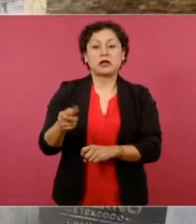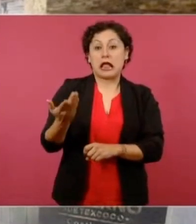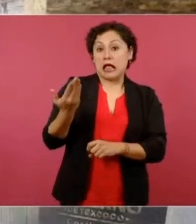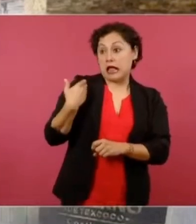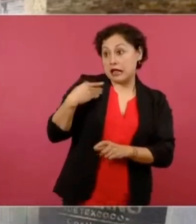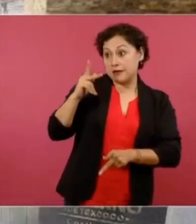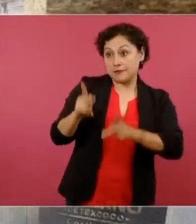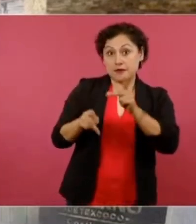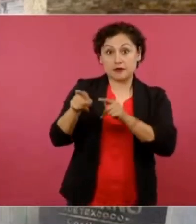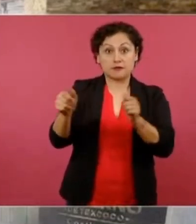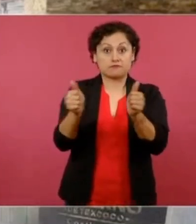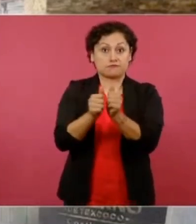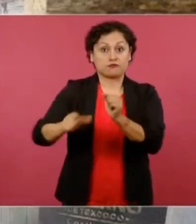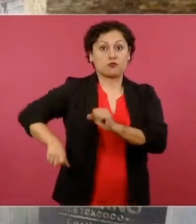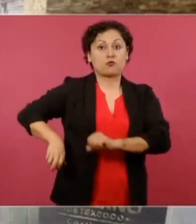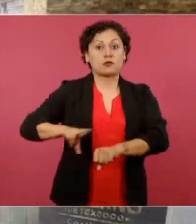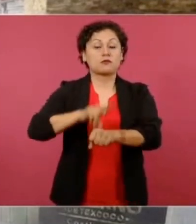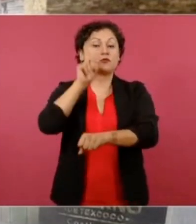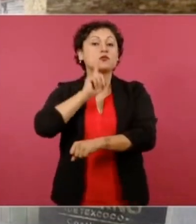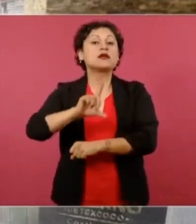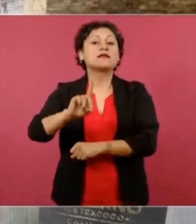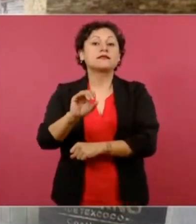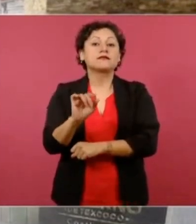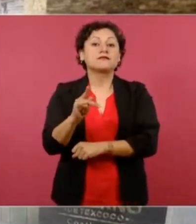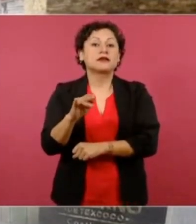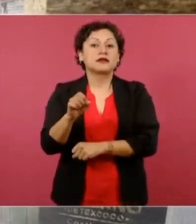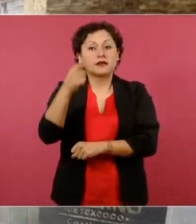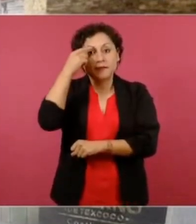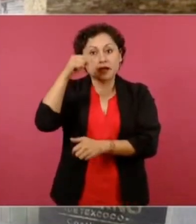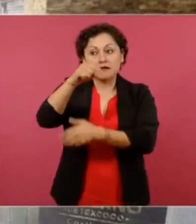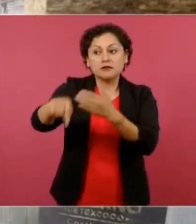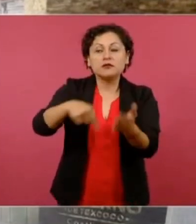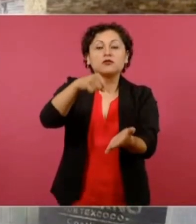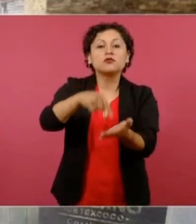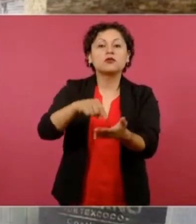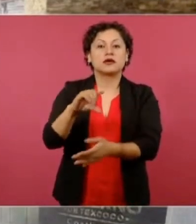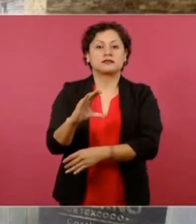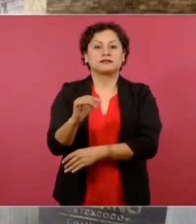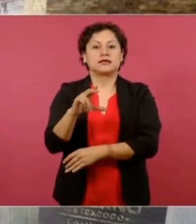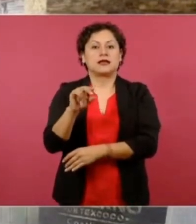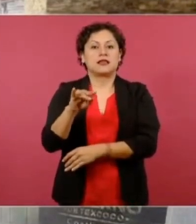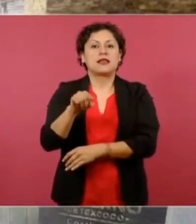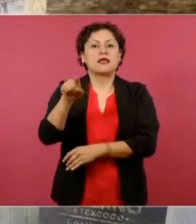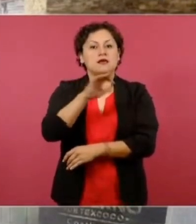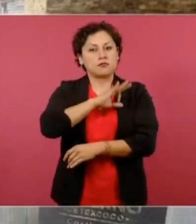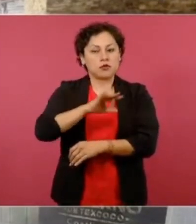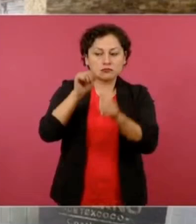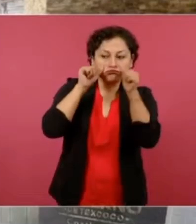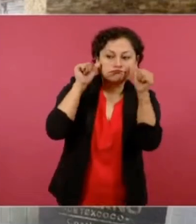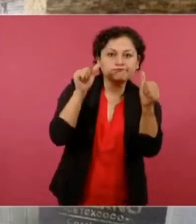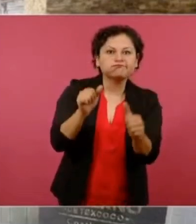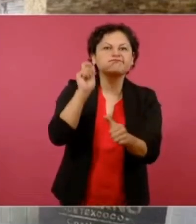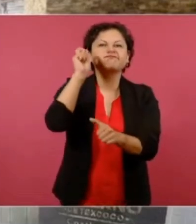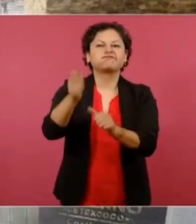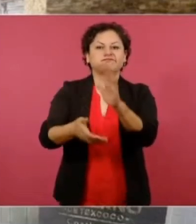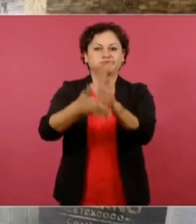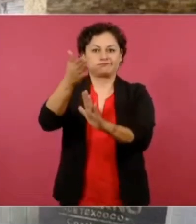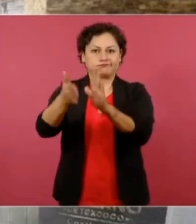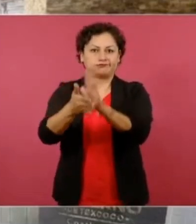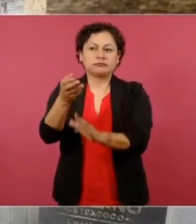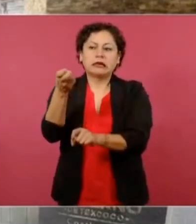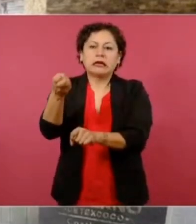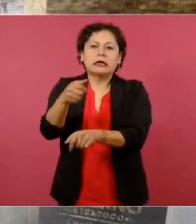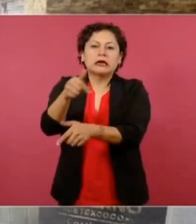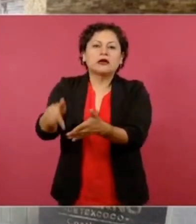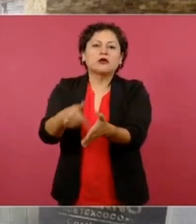para poder invertir en el Hospital General de Valle de Ceilán, que también es una sustitución que ha esperado mucho